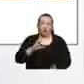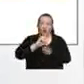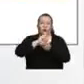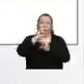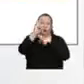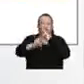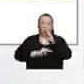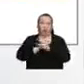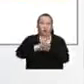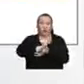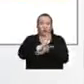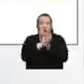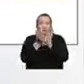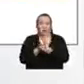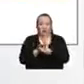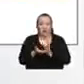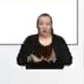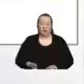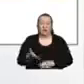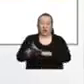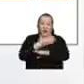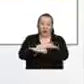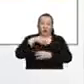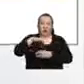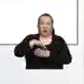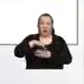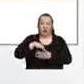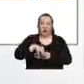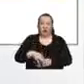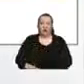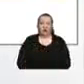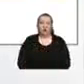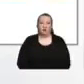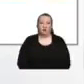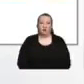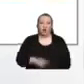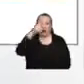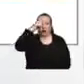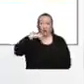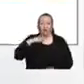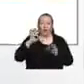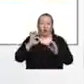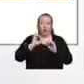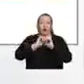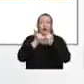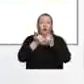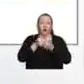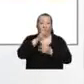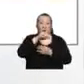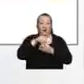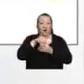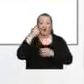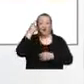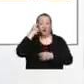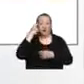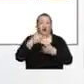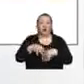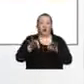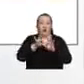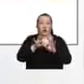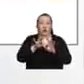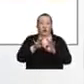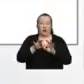que las elecciones anticipadas figura parlamentaria si quieren un poco de filosofía política explicaba el término